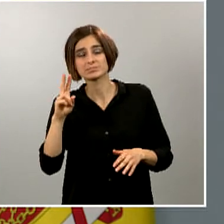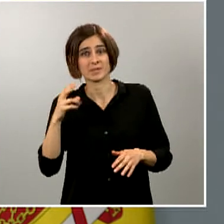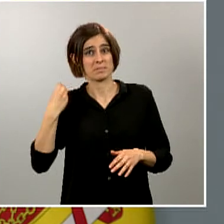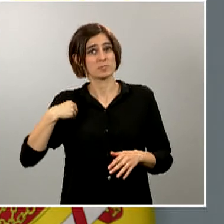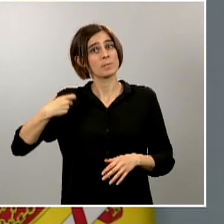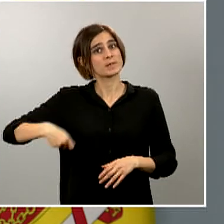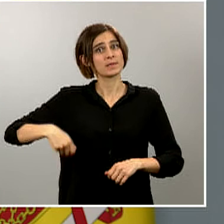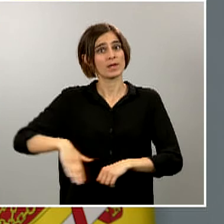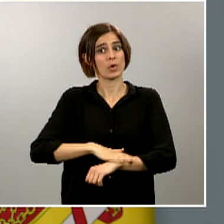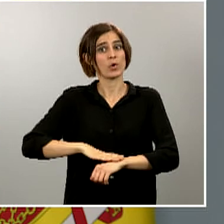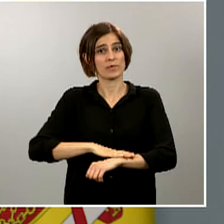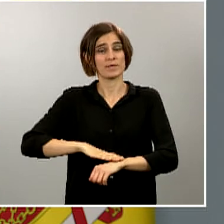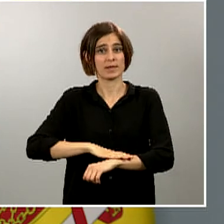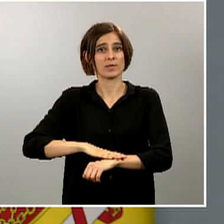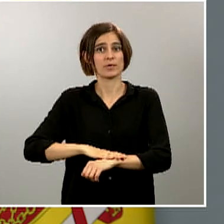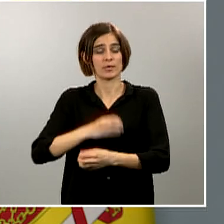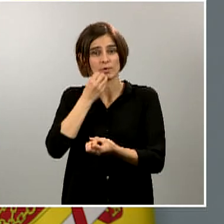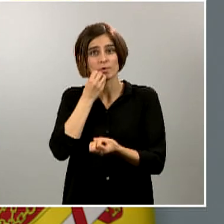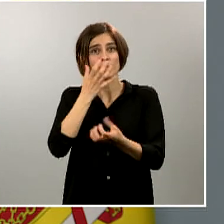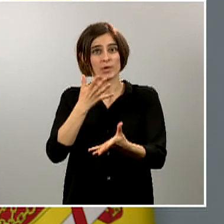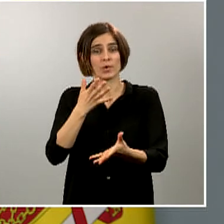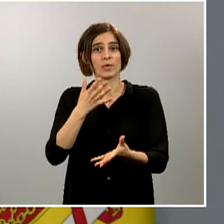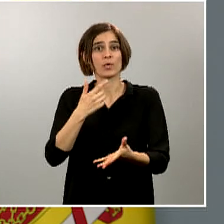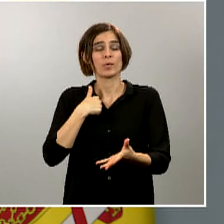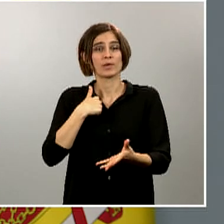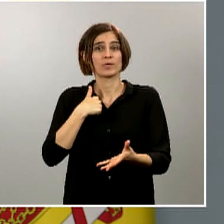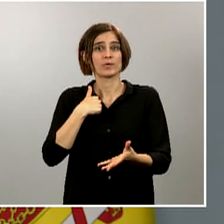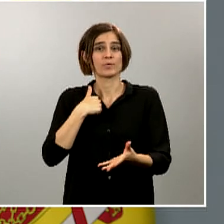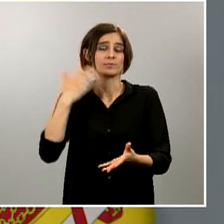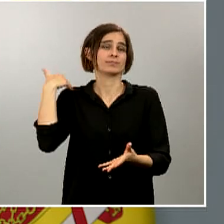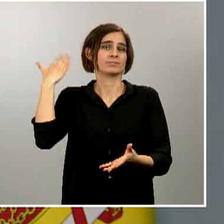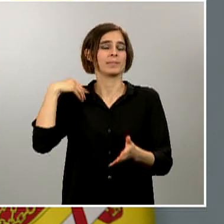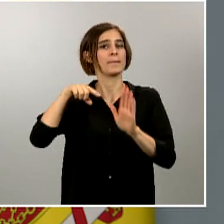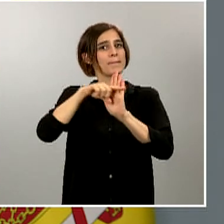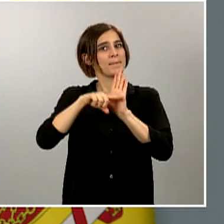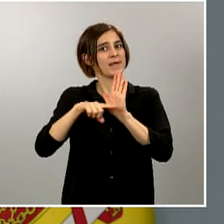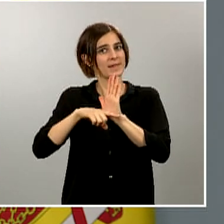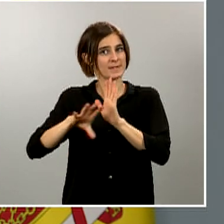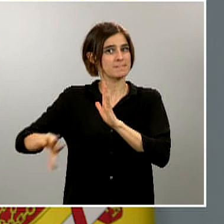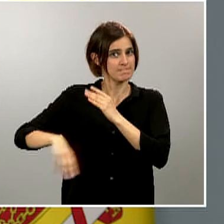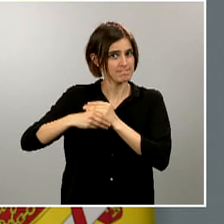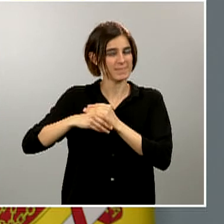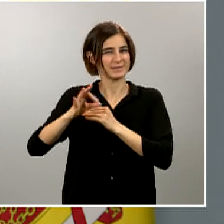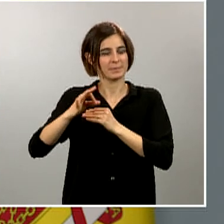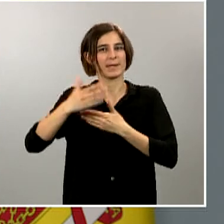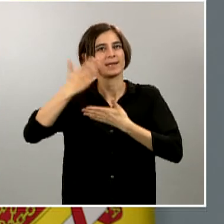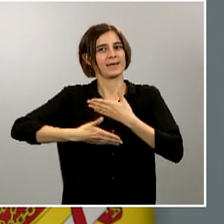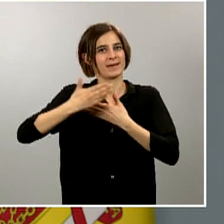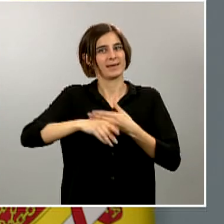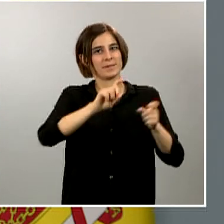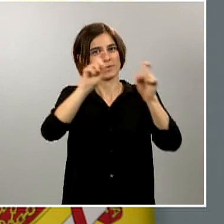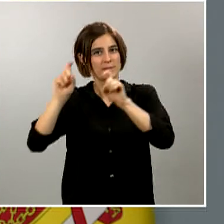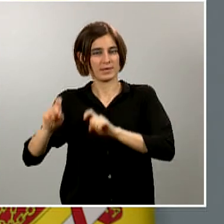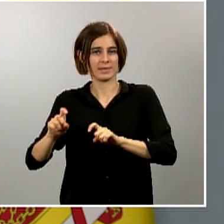ya expuso cuando se implementaron las medidas de restricción en los términos indicados del Real Decreto de los